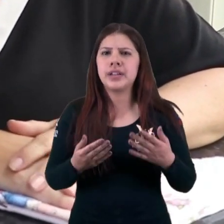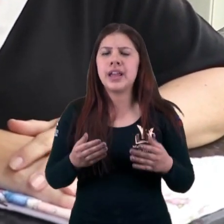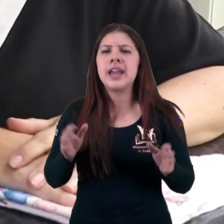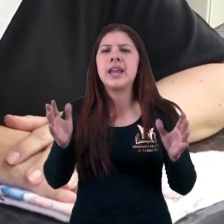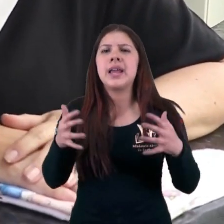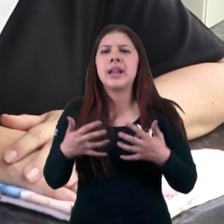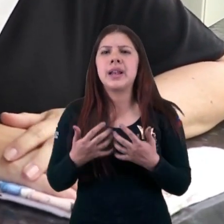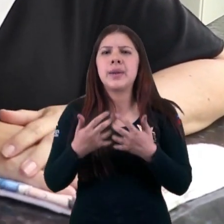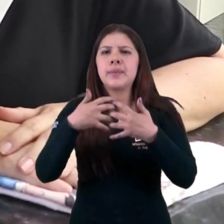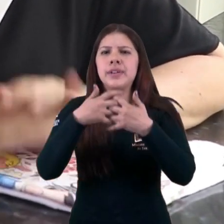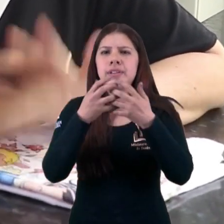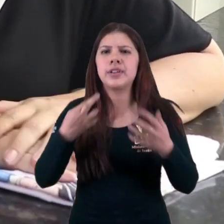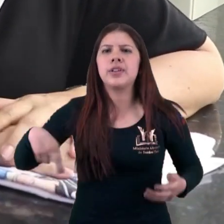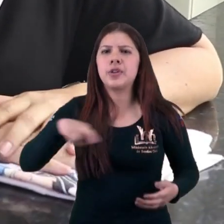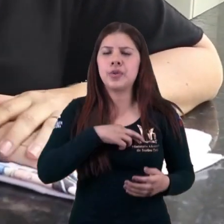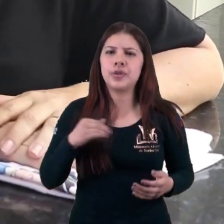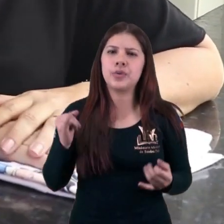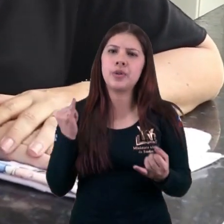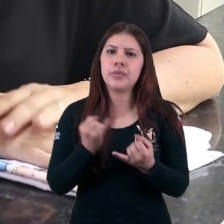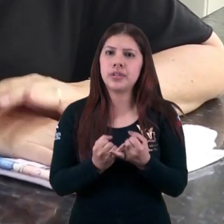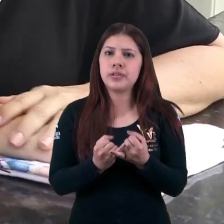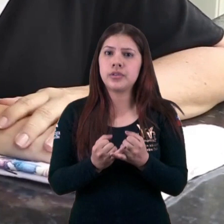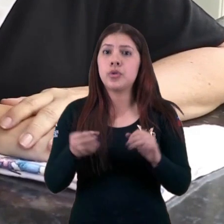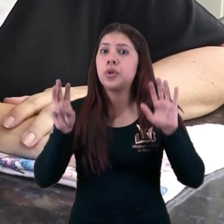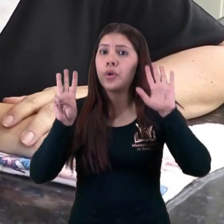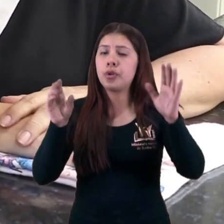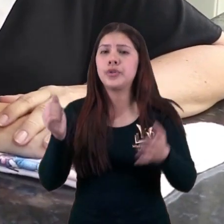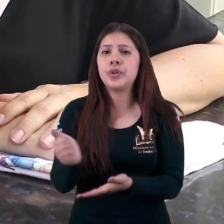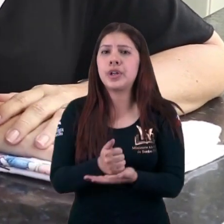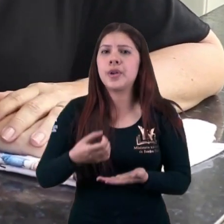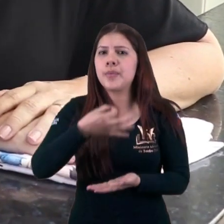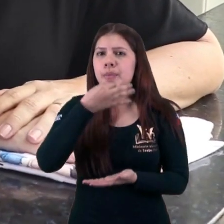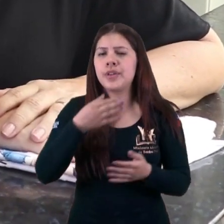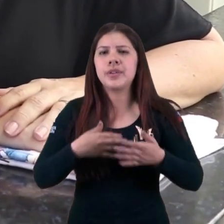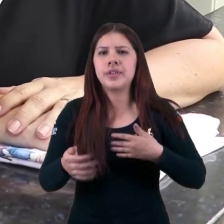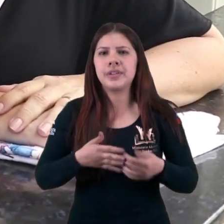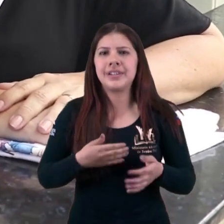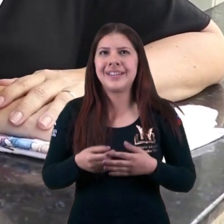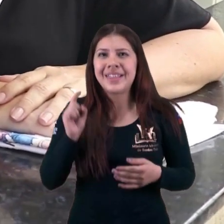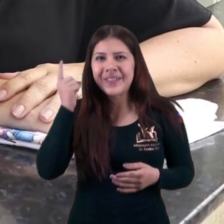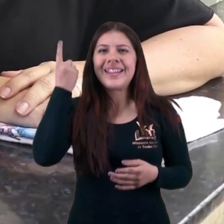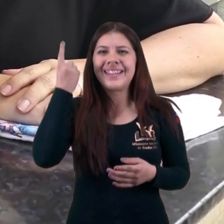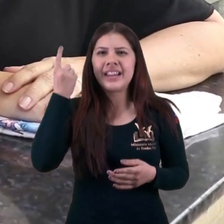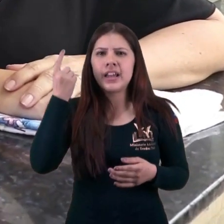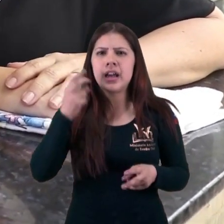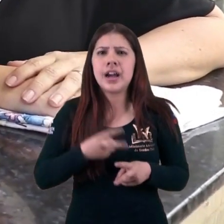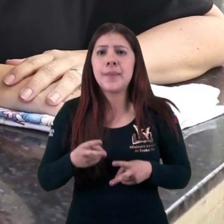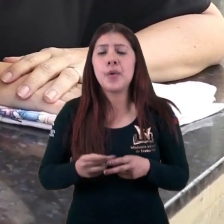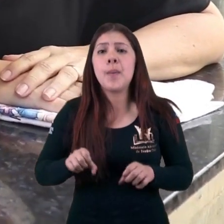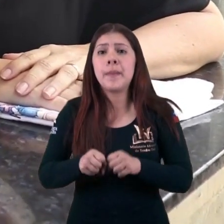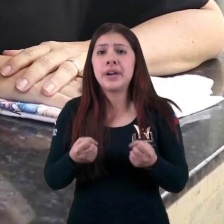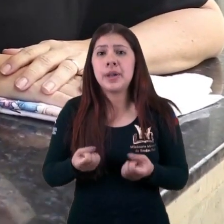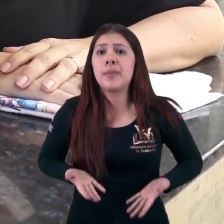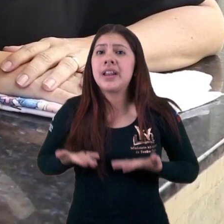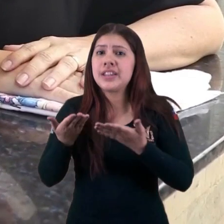de nuestro amigo Alex. Es sobre los ocho remedios naturales y tengo una idea. ¿Cuál? Hagamos panes para llevar y ¿sabes por qué?